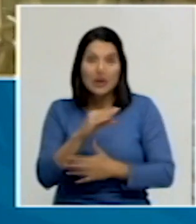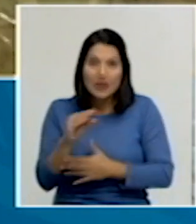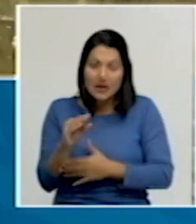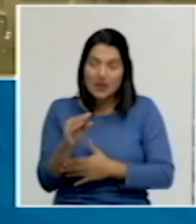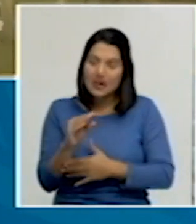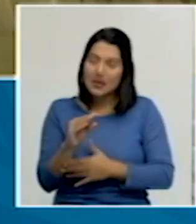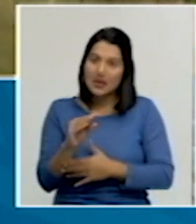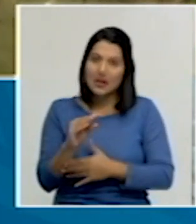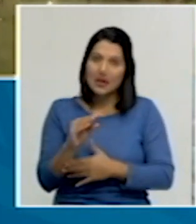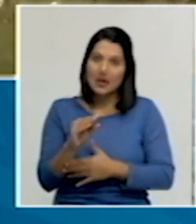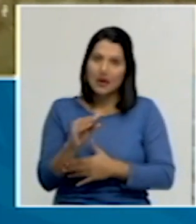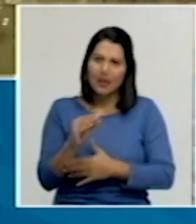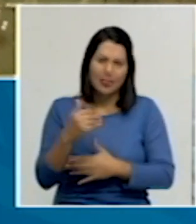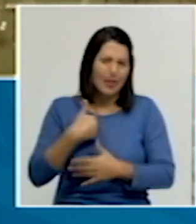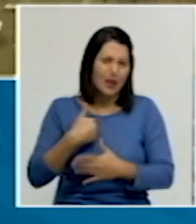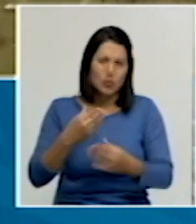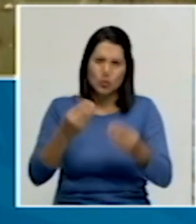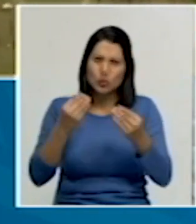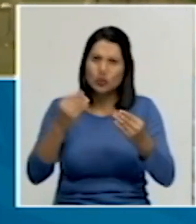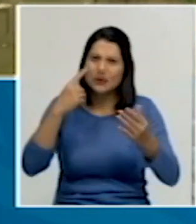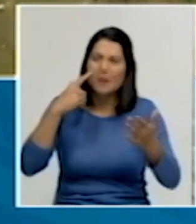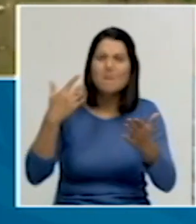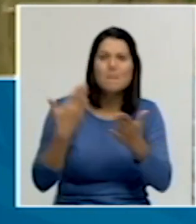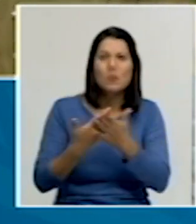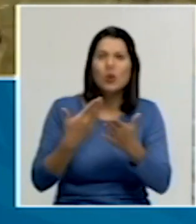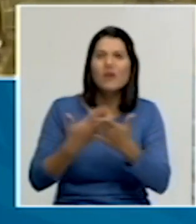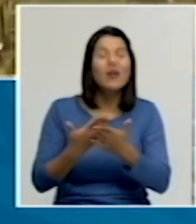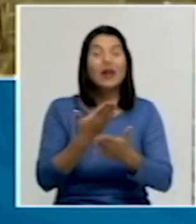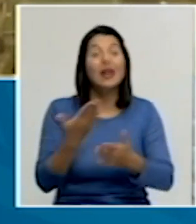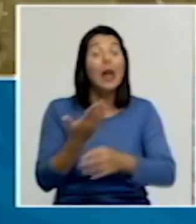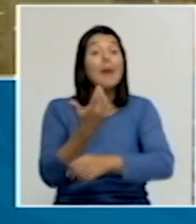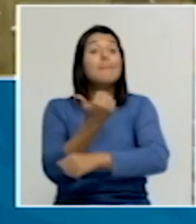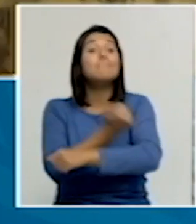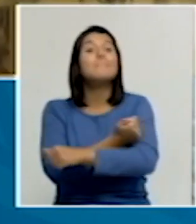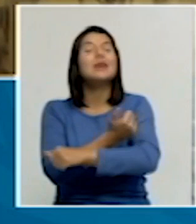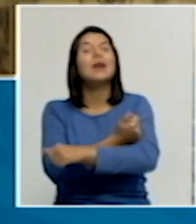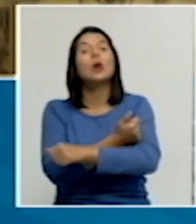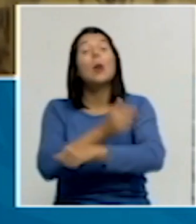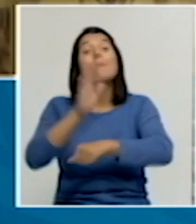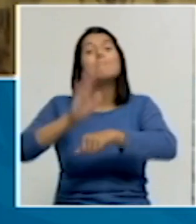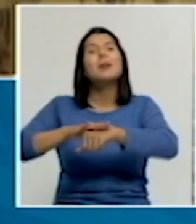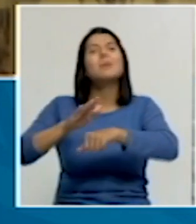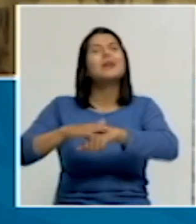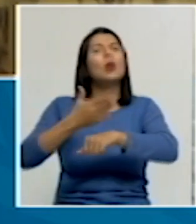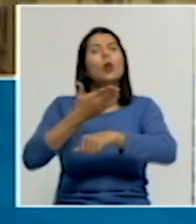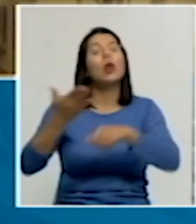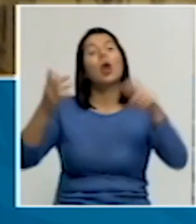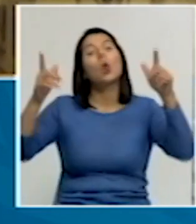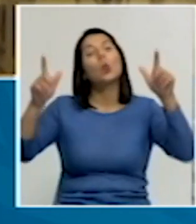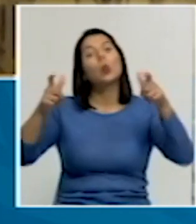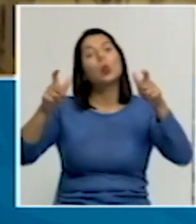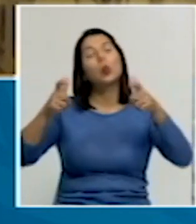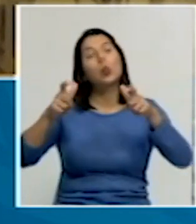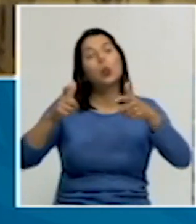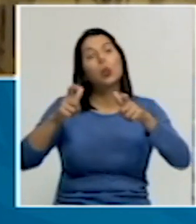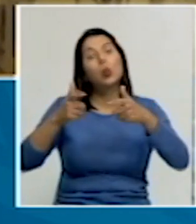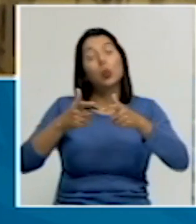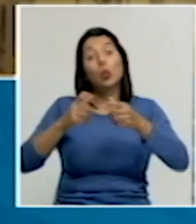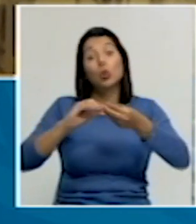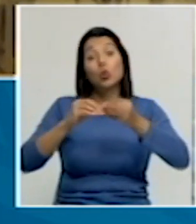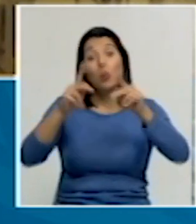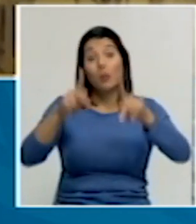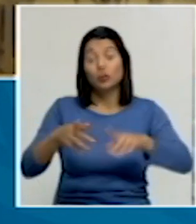tenemos muchísima evidencia, de que las vacunas vinieron a bajar enormemente esa tasa, esa